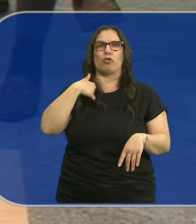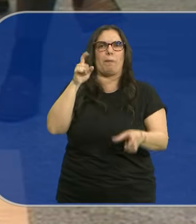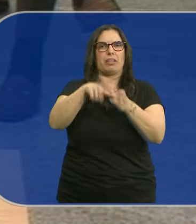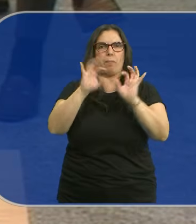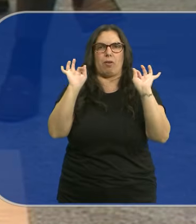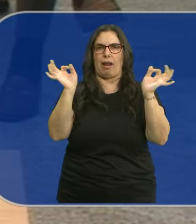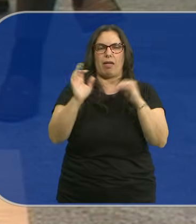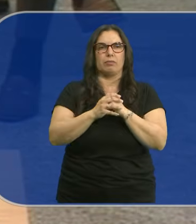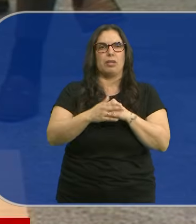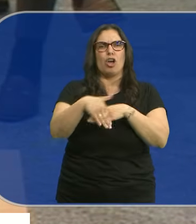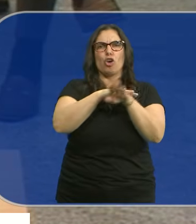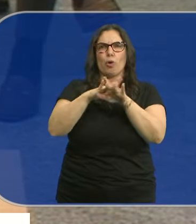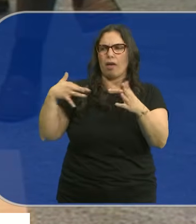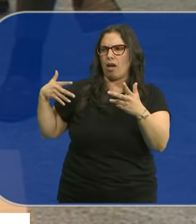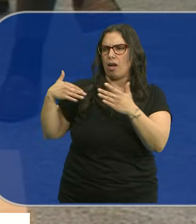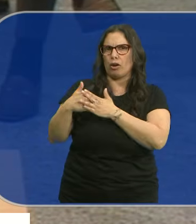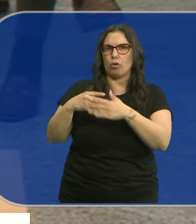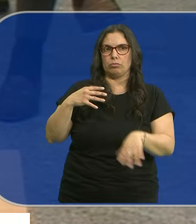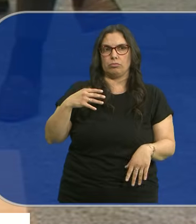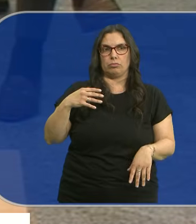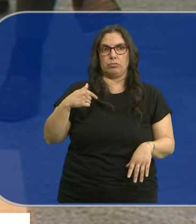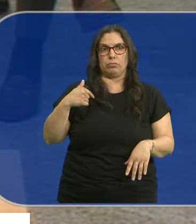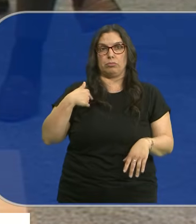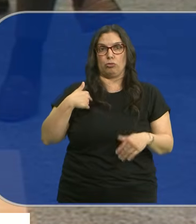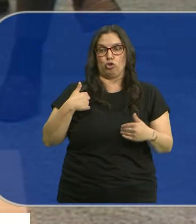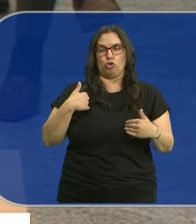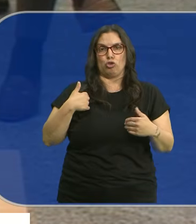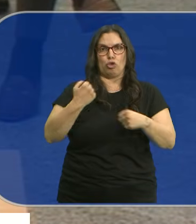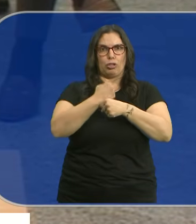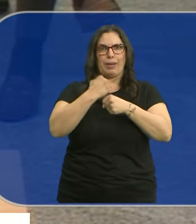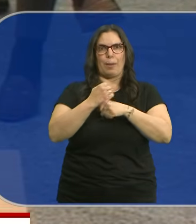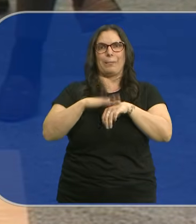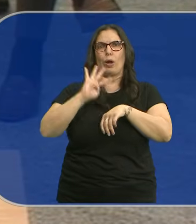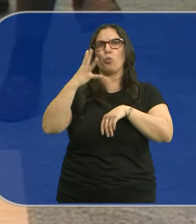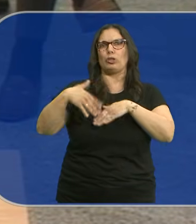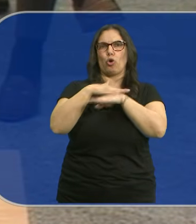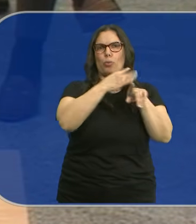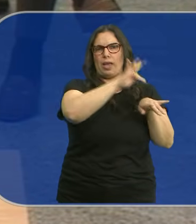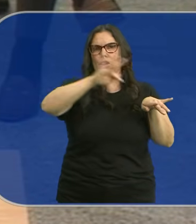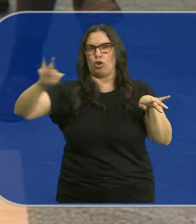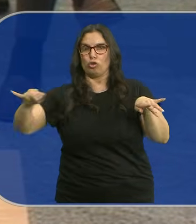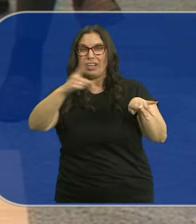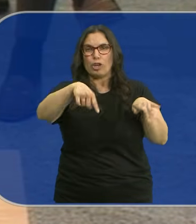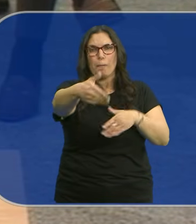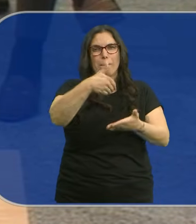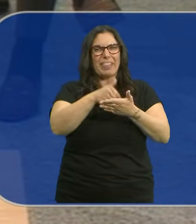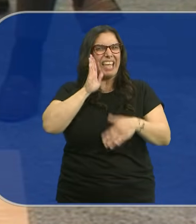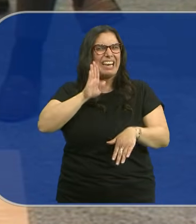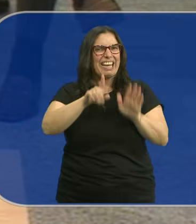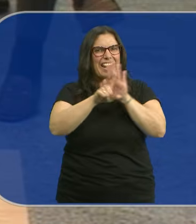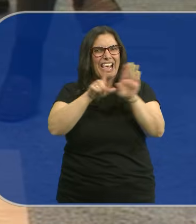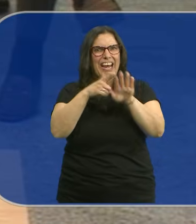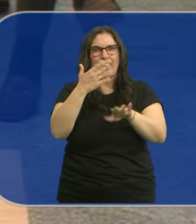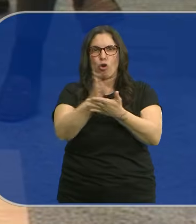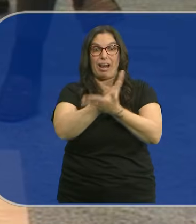Y ningún gobierno de ningún color de los 4 a los que tuve el honor de servir, me pidieron que hiciera nada ilegal, y esto lo